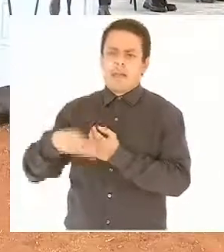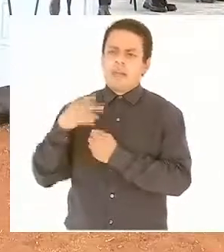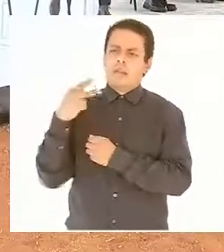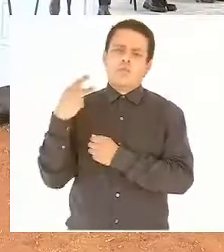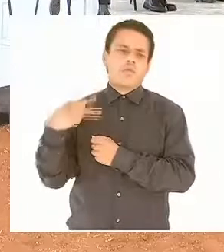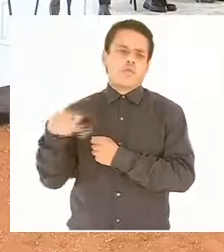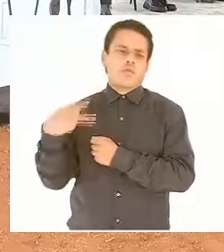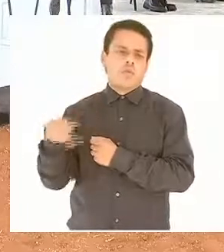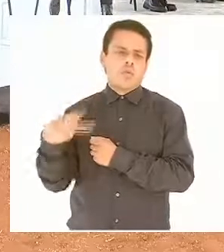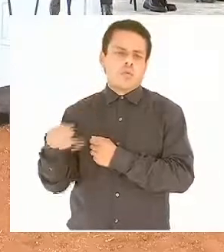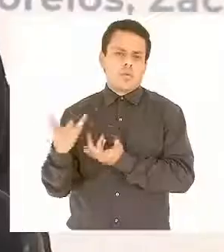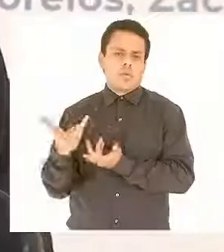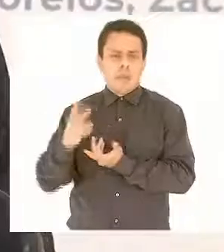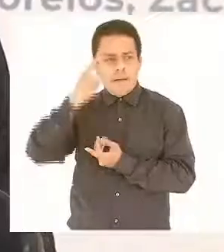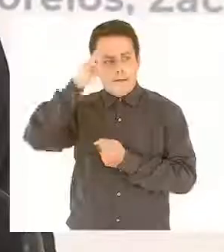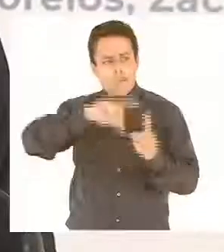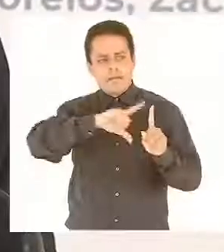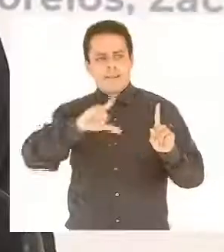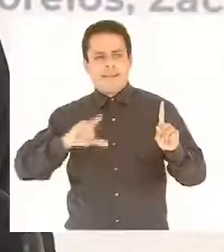económica de México